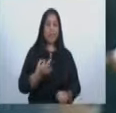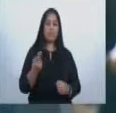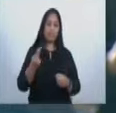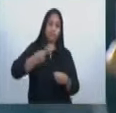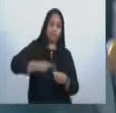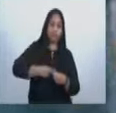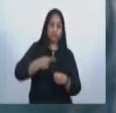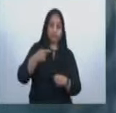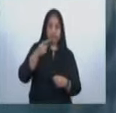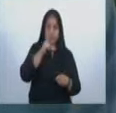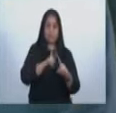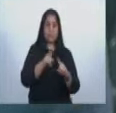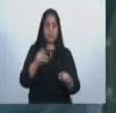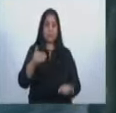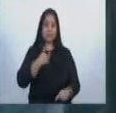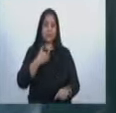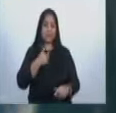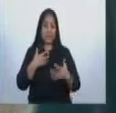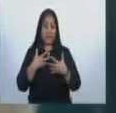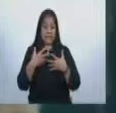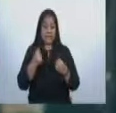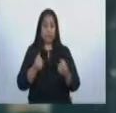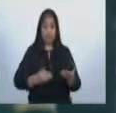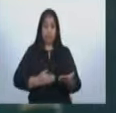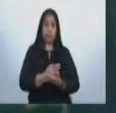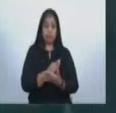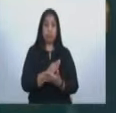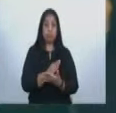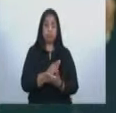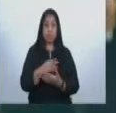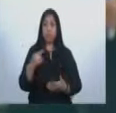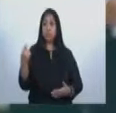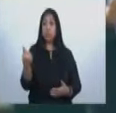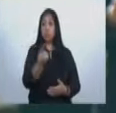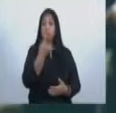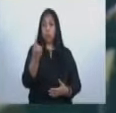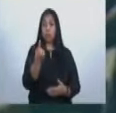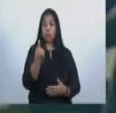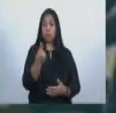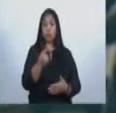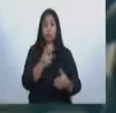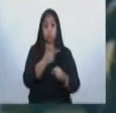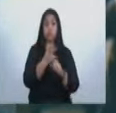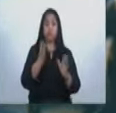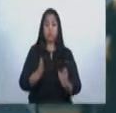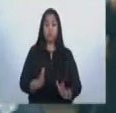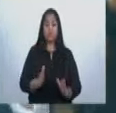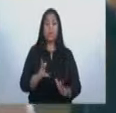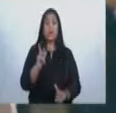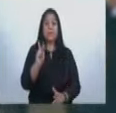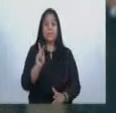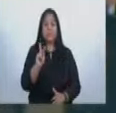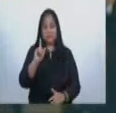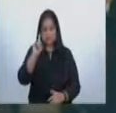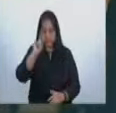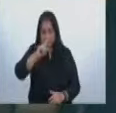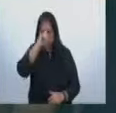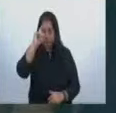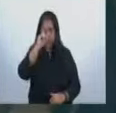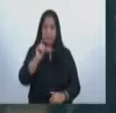la noción de que la salud es un derecho de todos y de todas los guatemaltecos y que la tarea